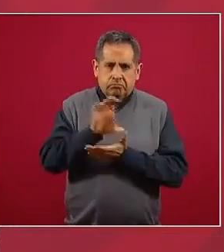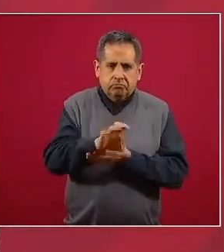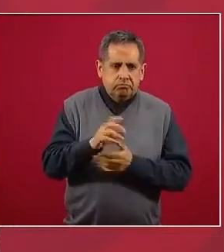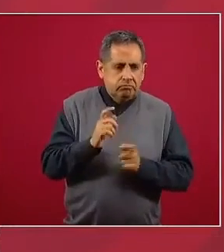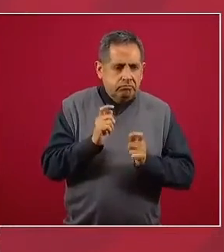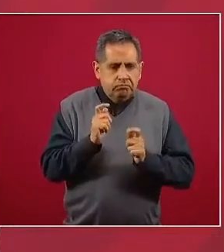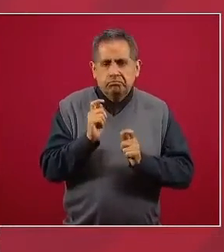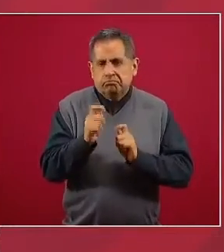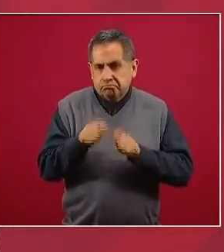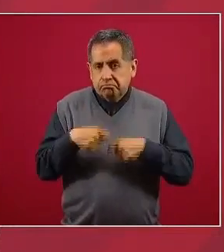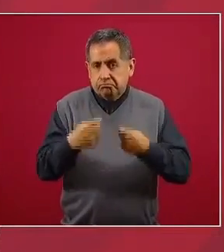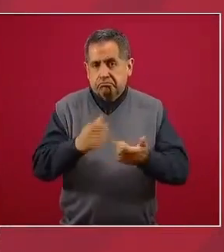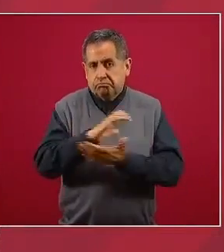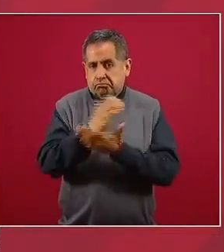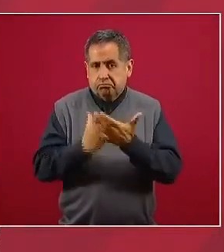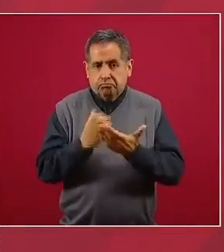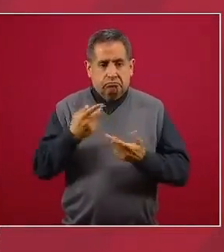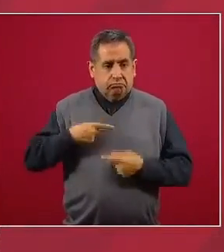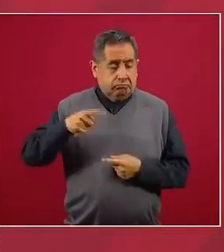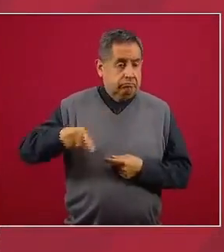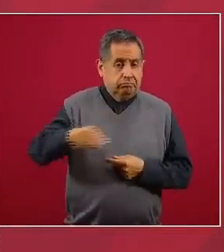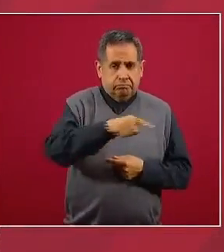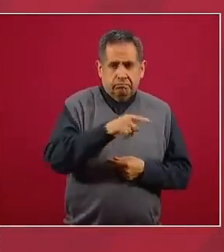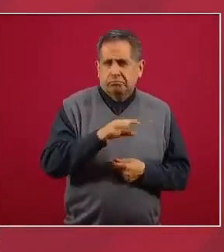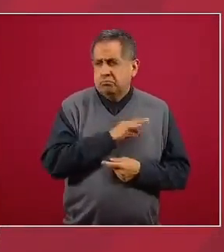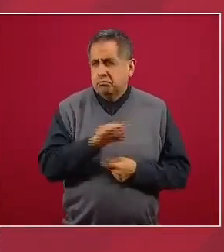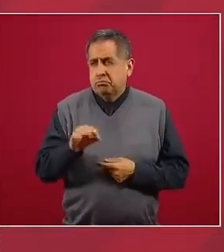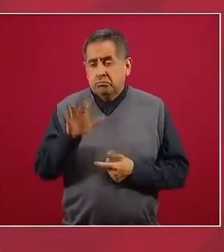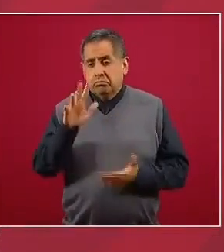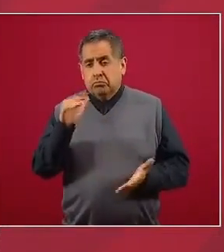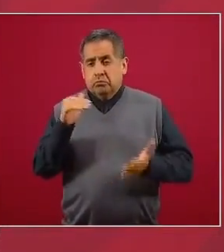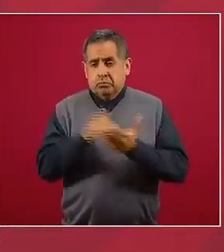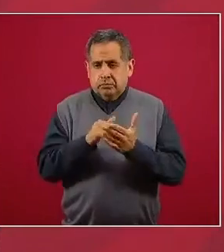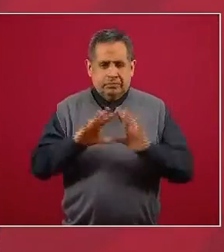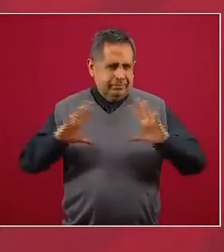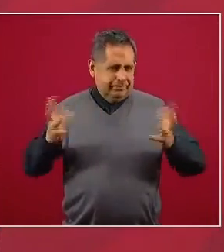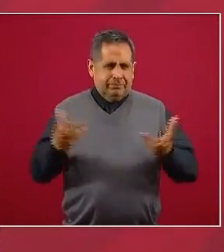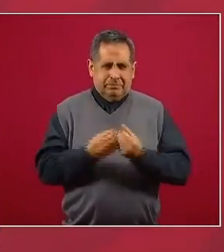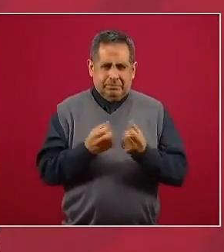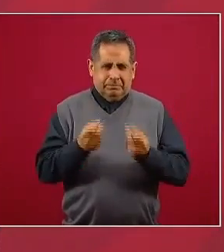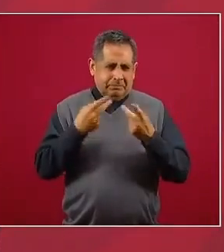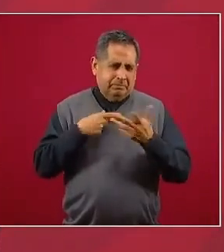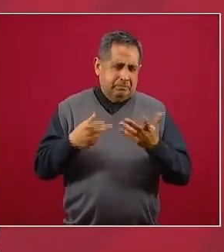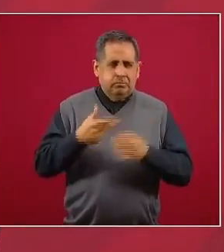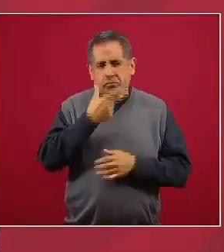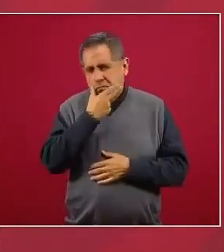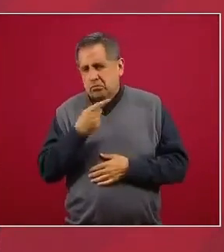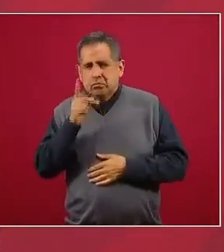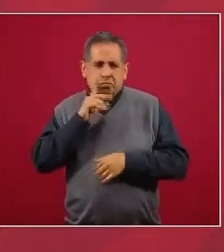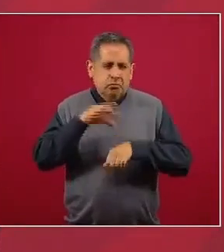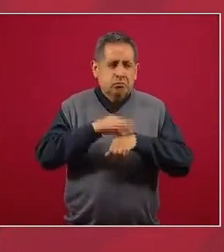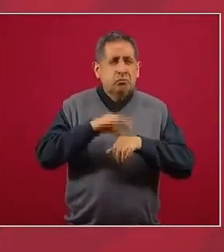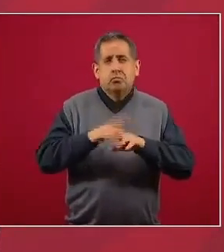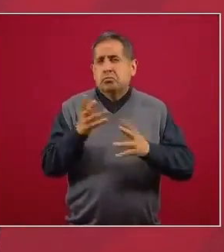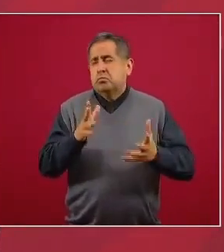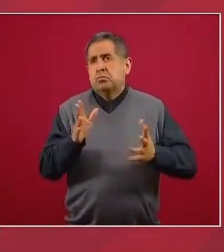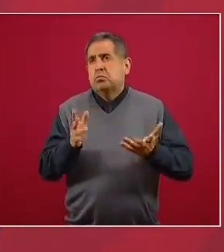inversión en las contrataciones. Son un poco más de 50,000 en su conjunto, médicas y médicos son